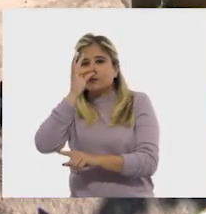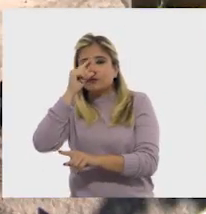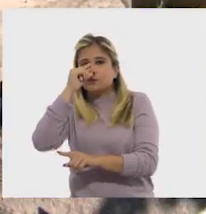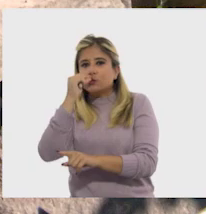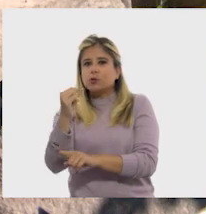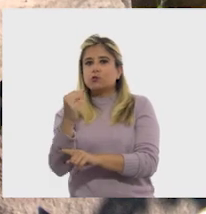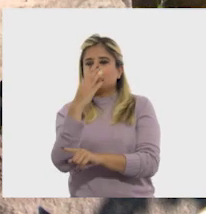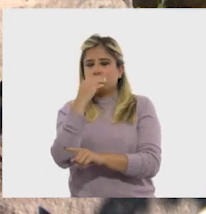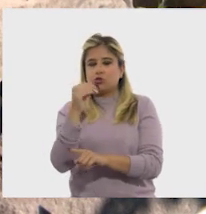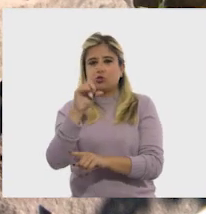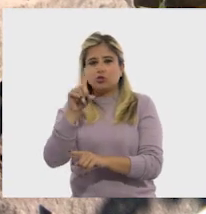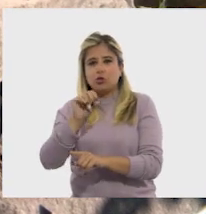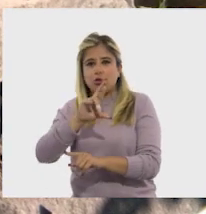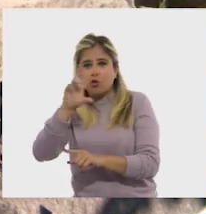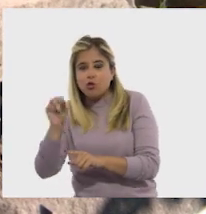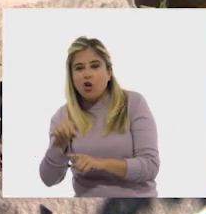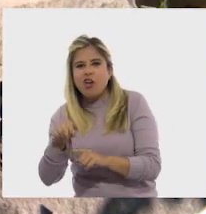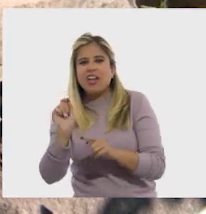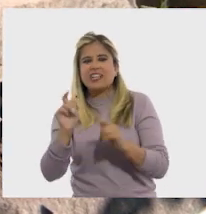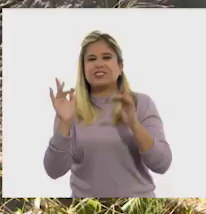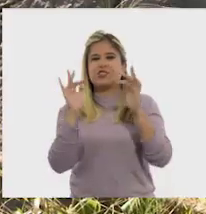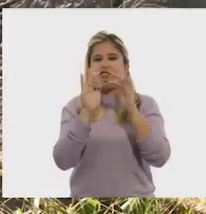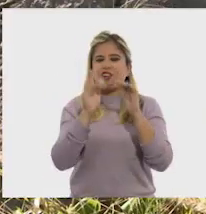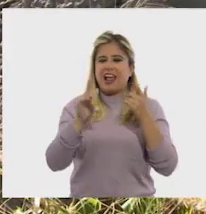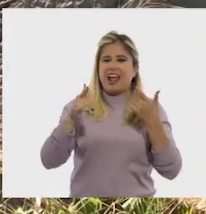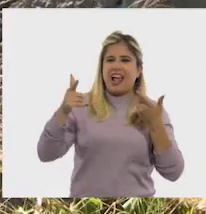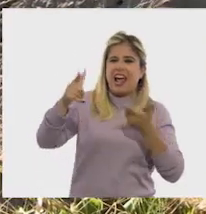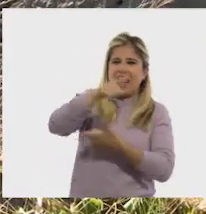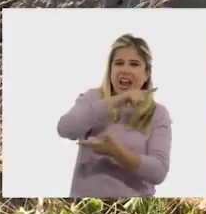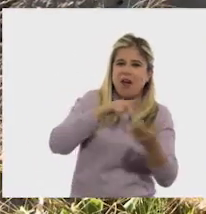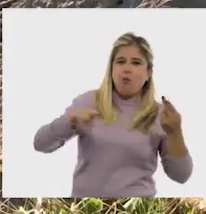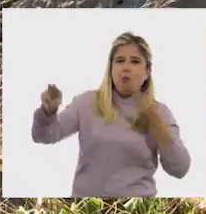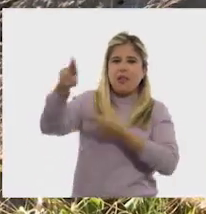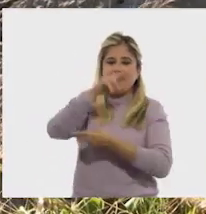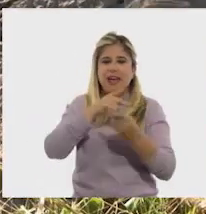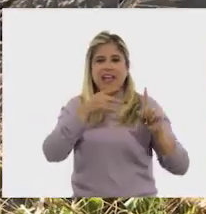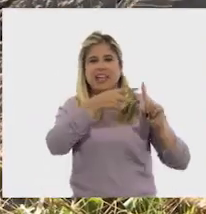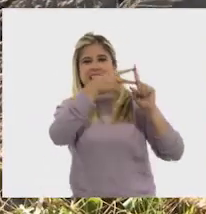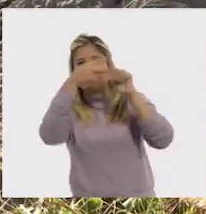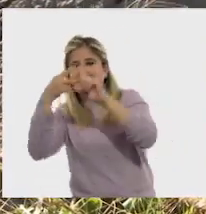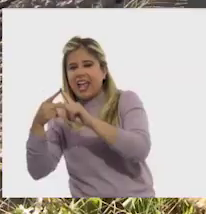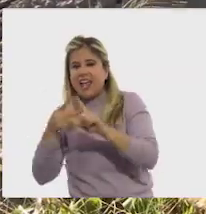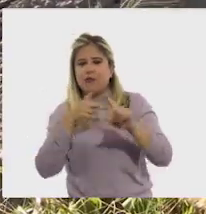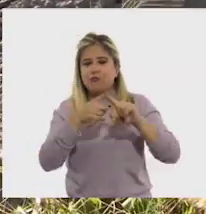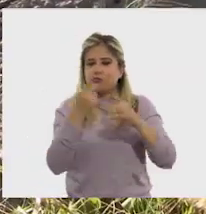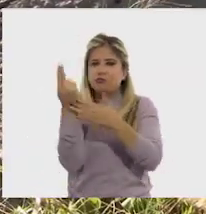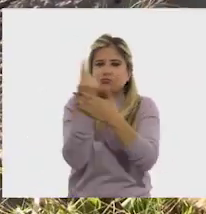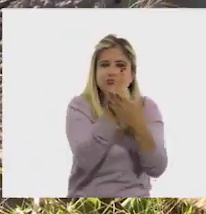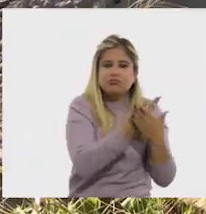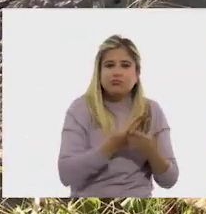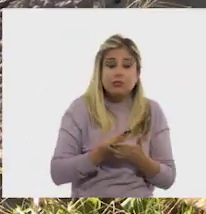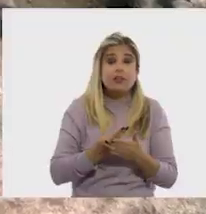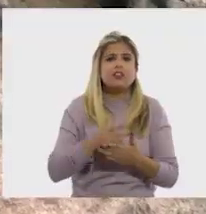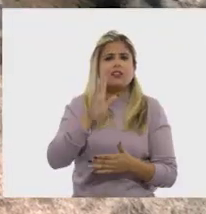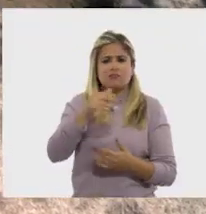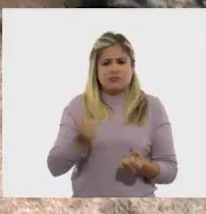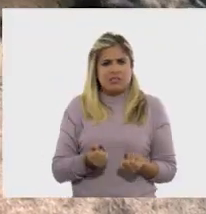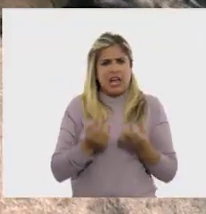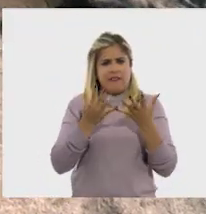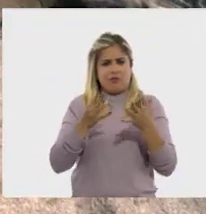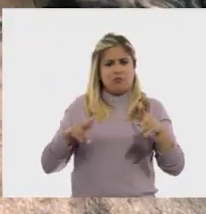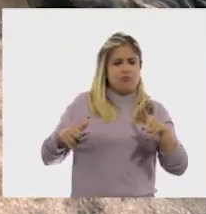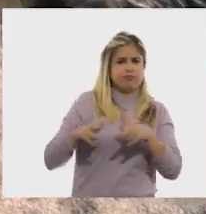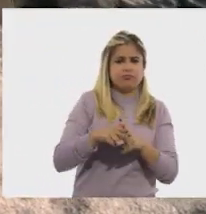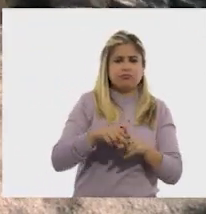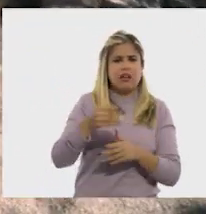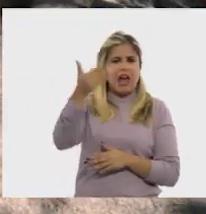la cuestión de la galaxia y la cuestión de lo astronómico. Ok. ¿Qué tipo de sacrificios hacían? Pues aquí era